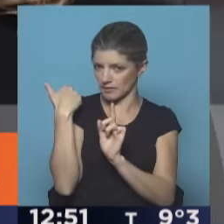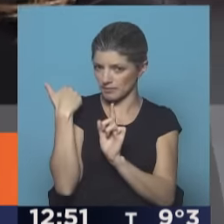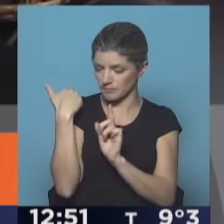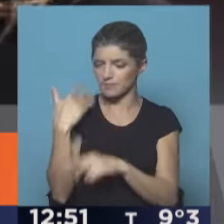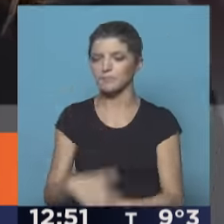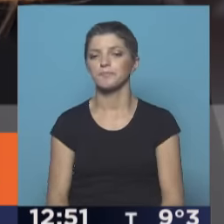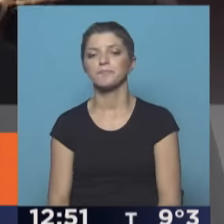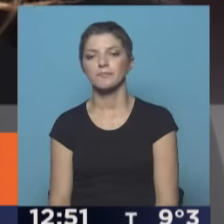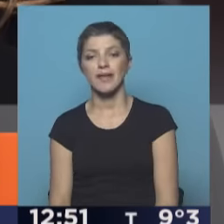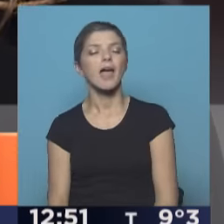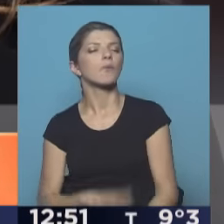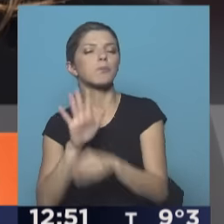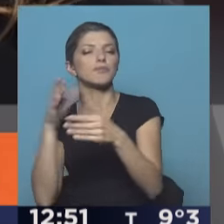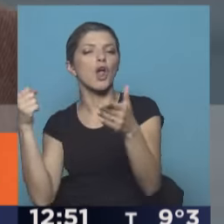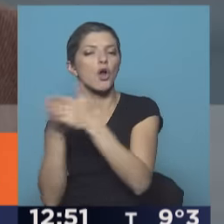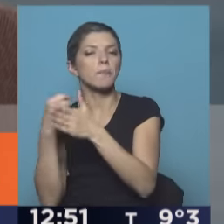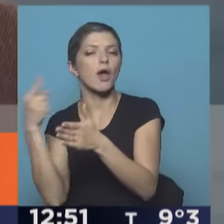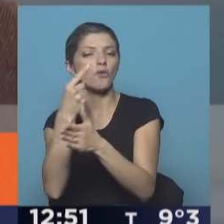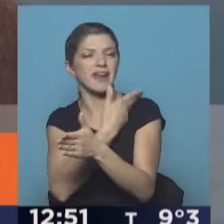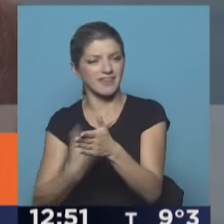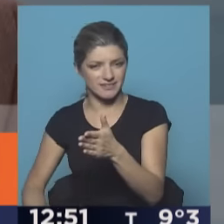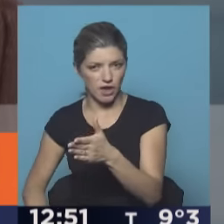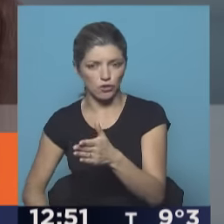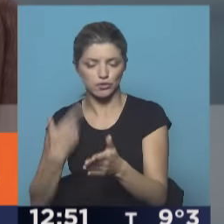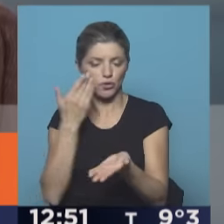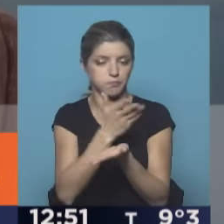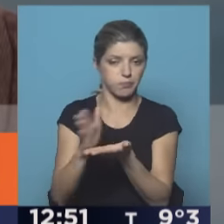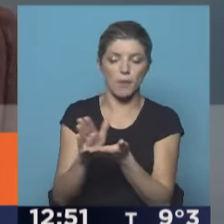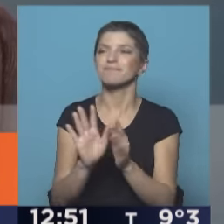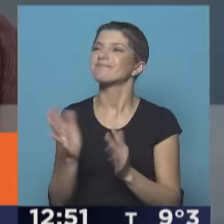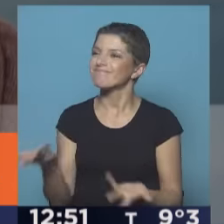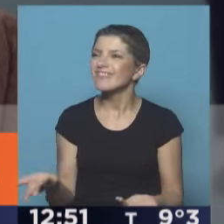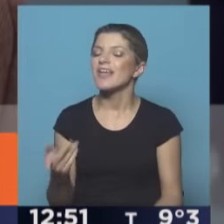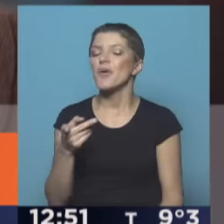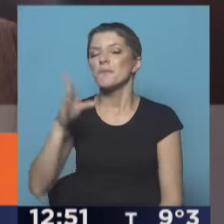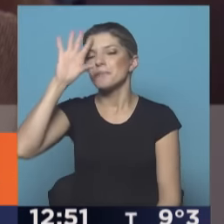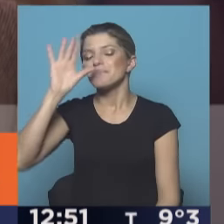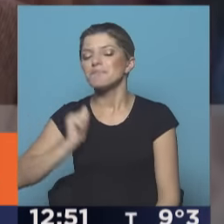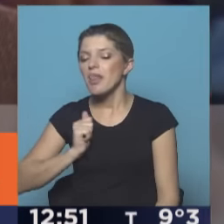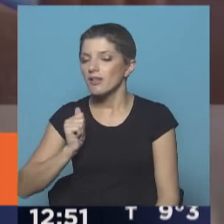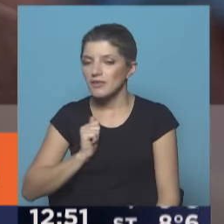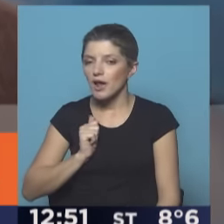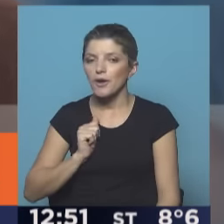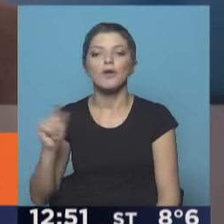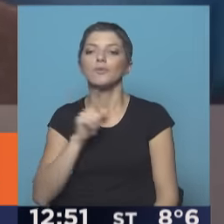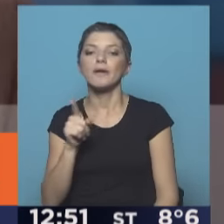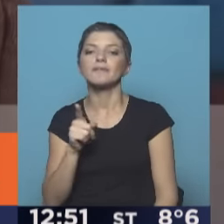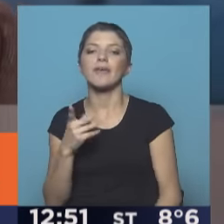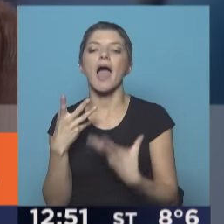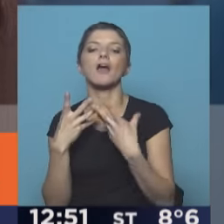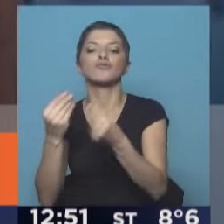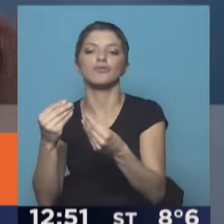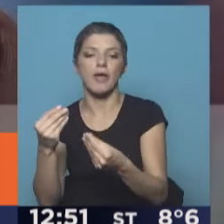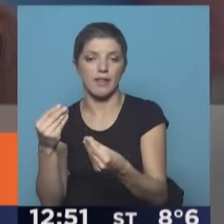No sí está descartada no no los militares no son digamos los salvadores de de de la padri es una